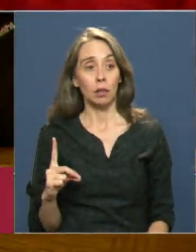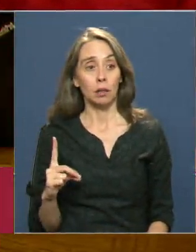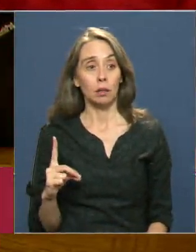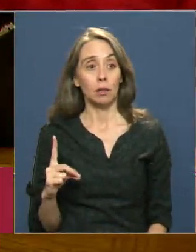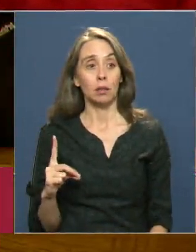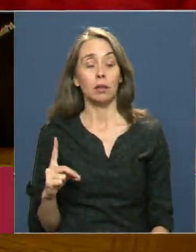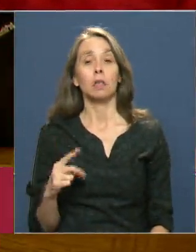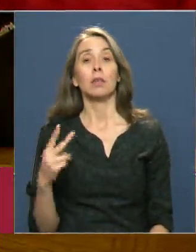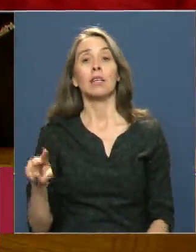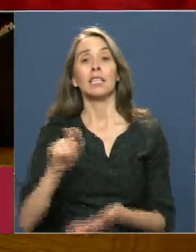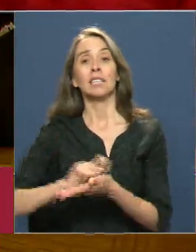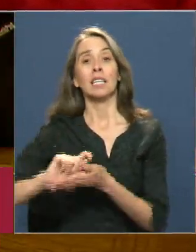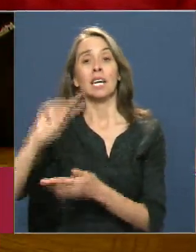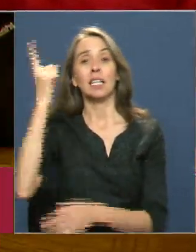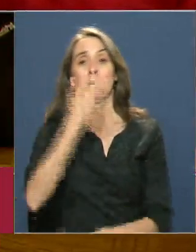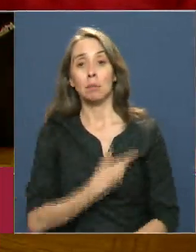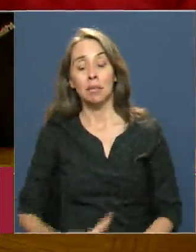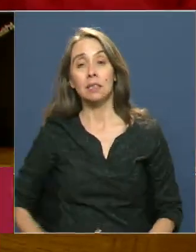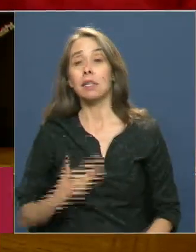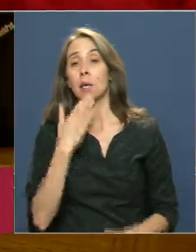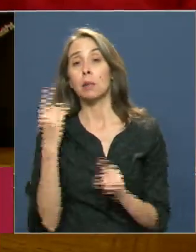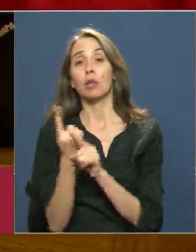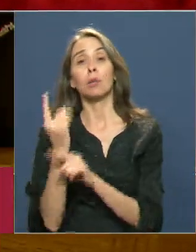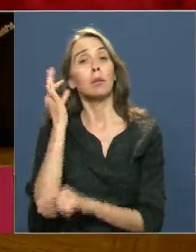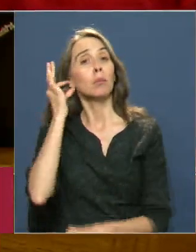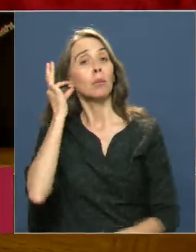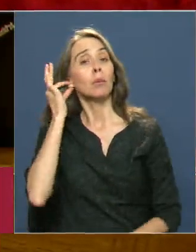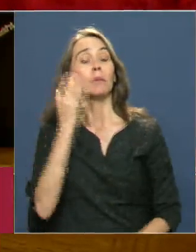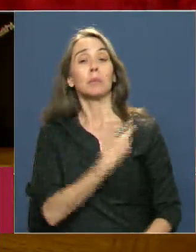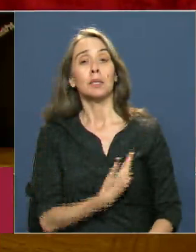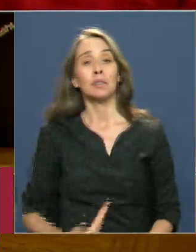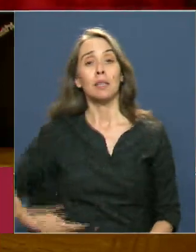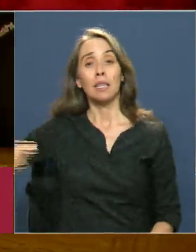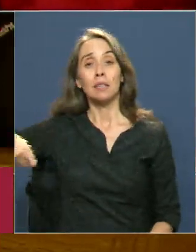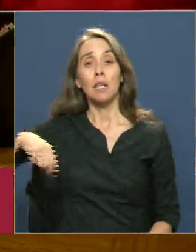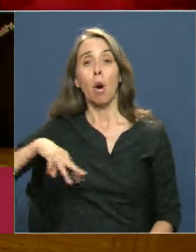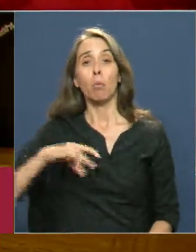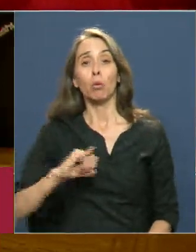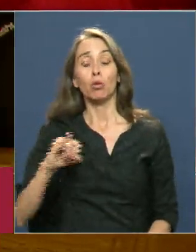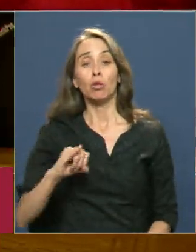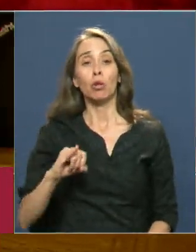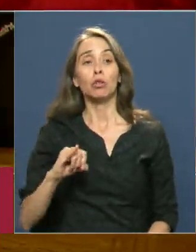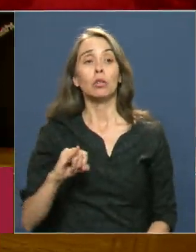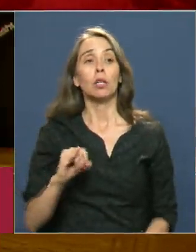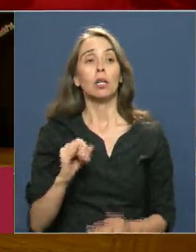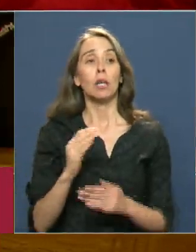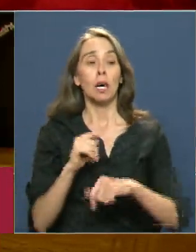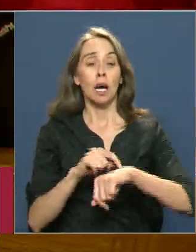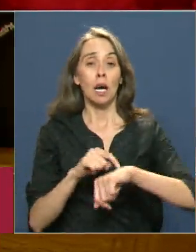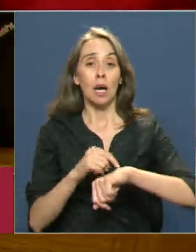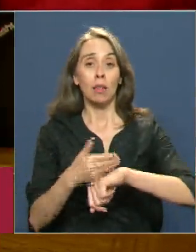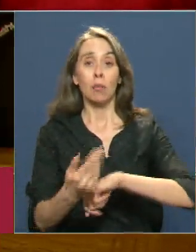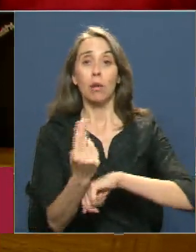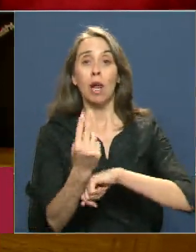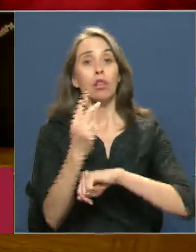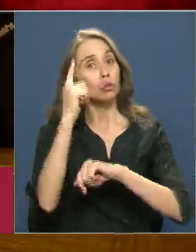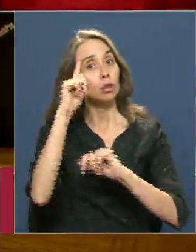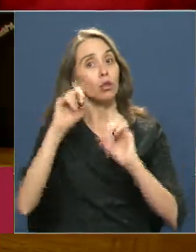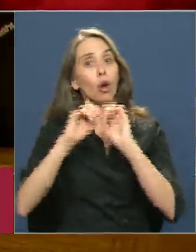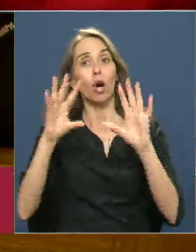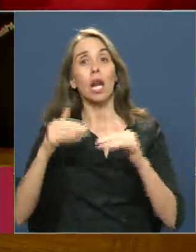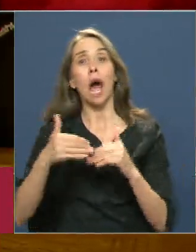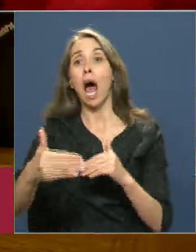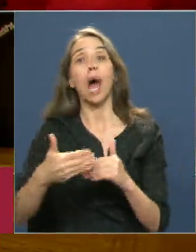de la SECPRES como con la presidenta Muñoz. Los escenarios no estaban claros hasta pasado el mediodía, por cuanto